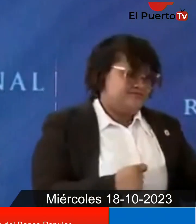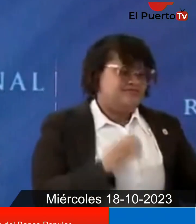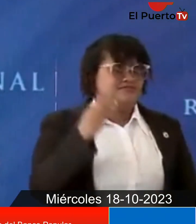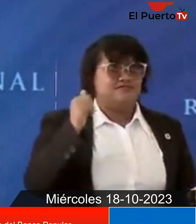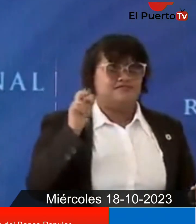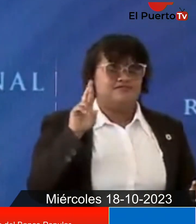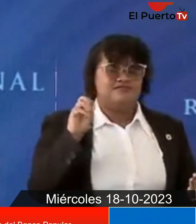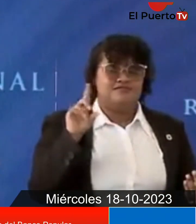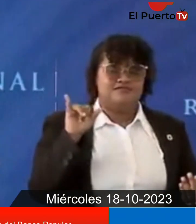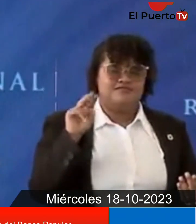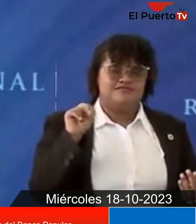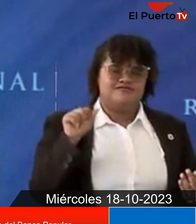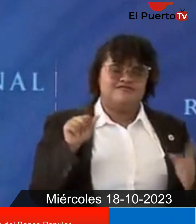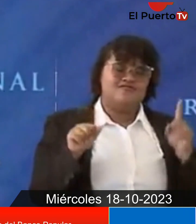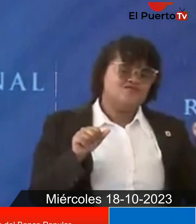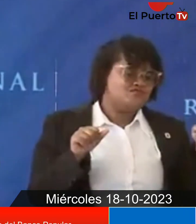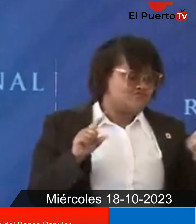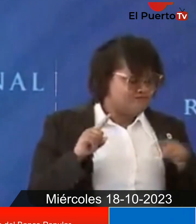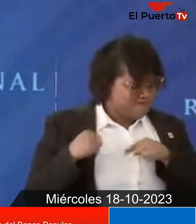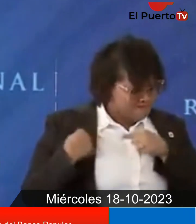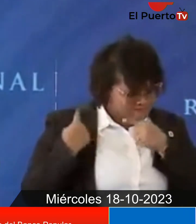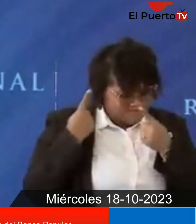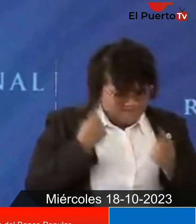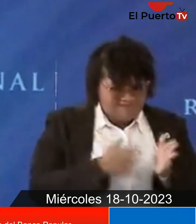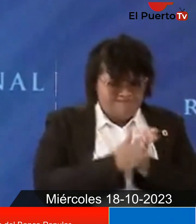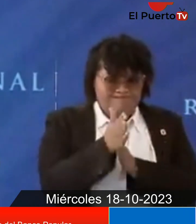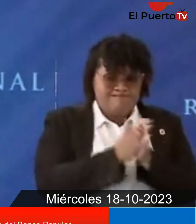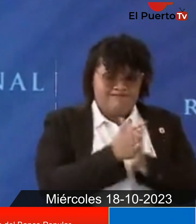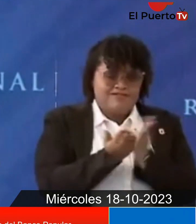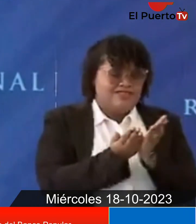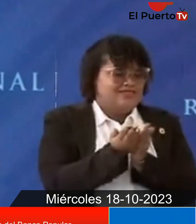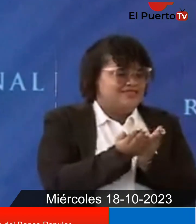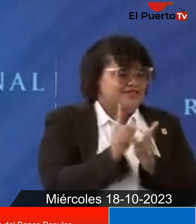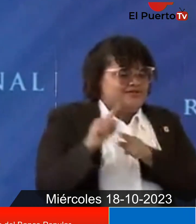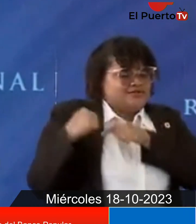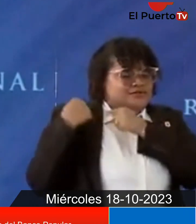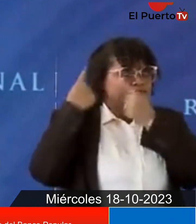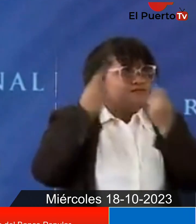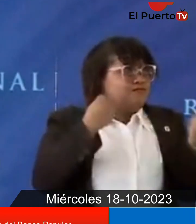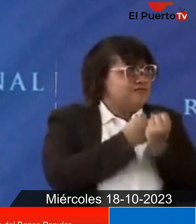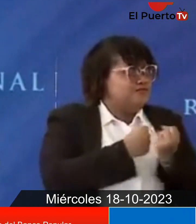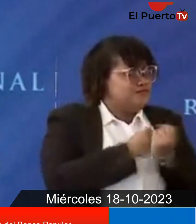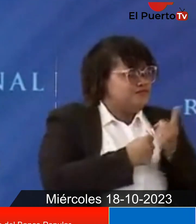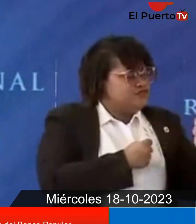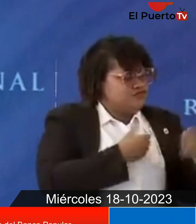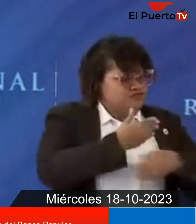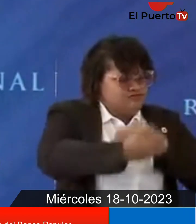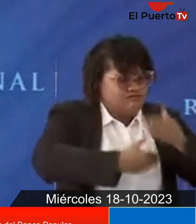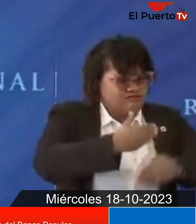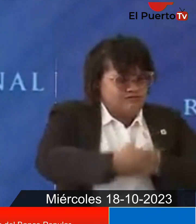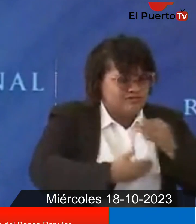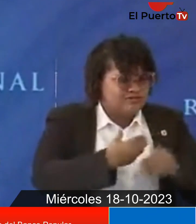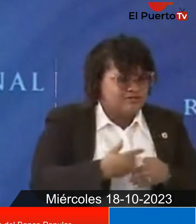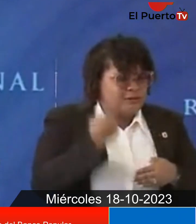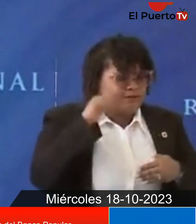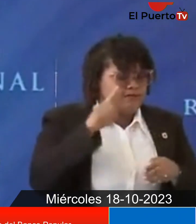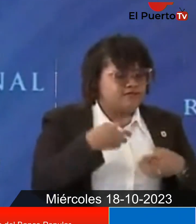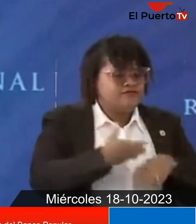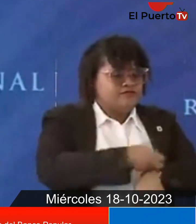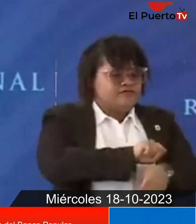alcaldesa por su solidario sentido de servicio, por su proactividad para